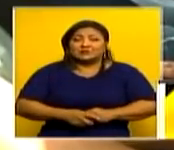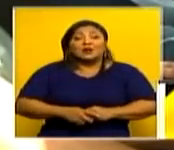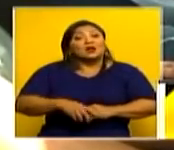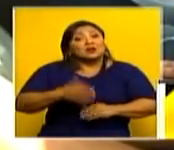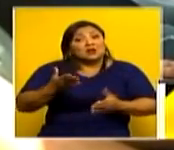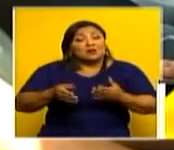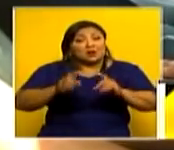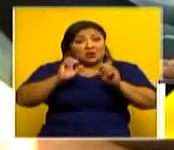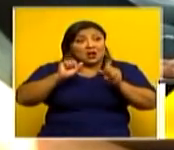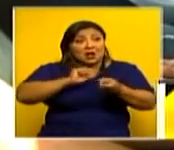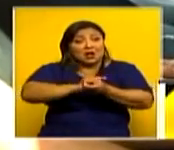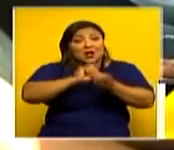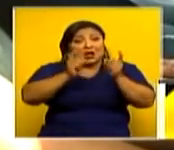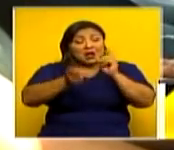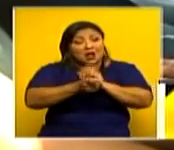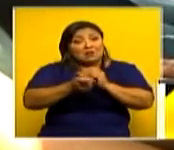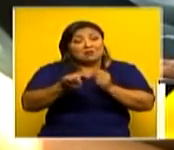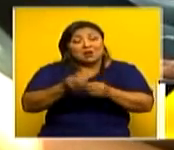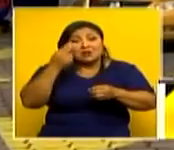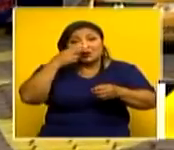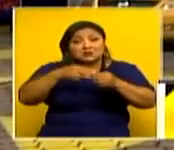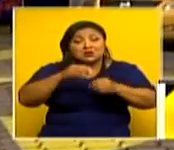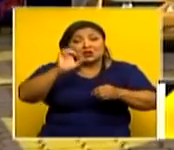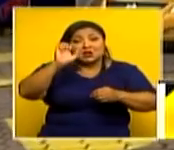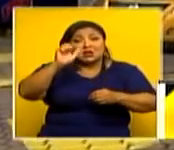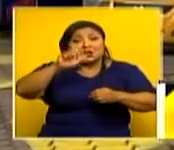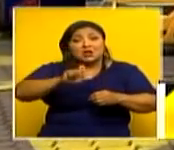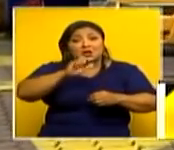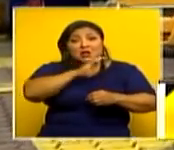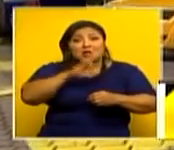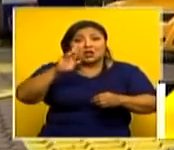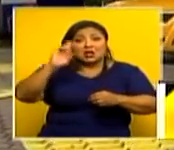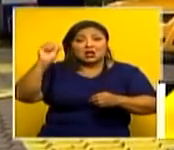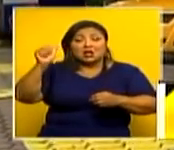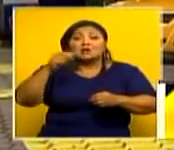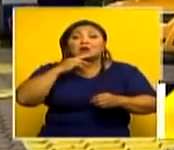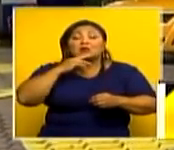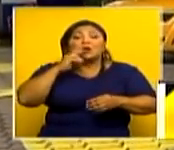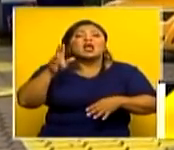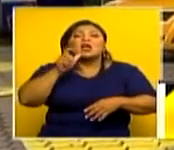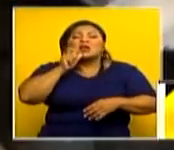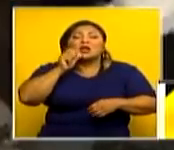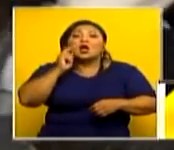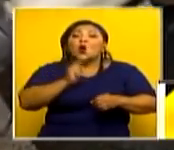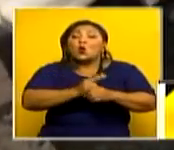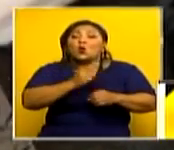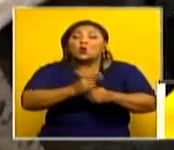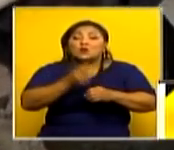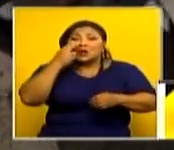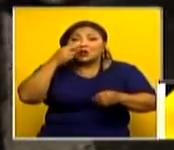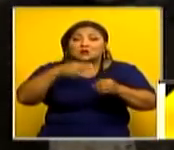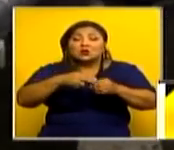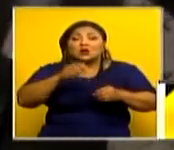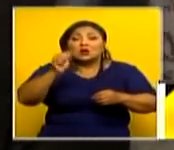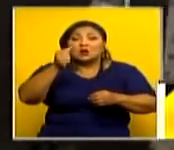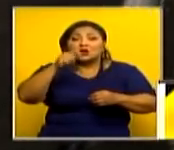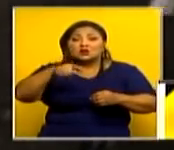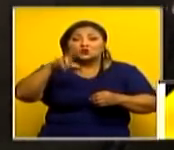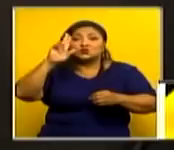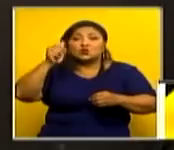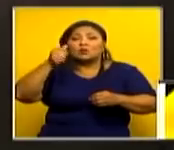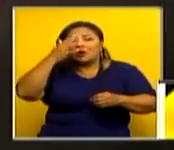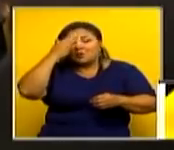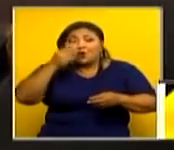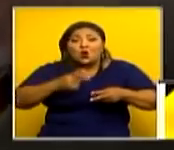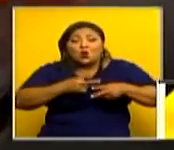ahora? O sea, me va a tocar cambiarme a extra. Puntualizan que si utilizan gasolina tipo super, es por preservar la vida útil de